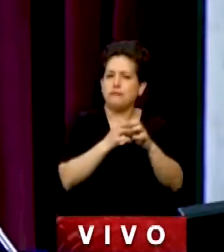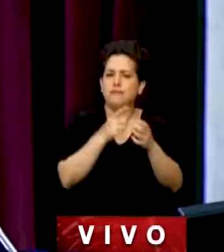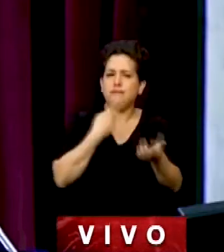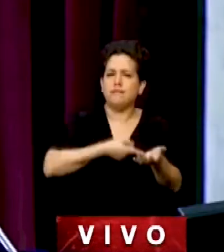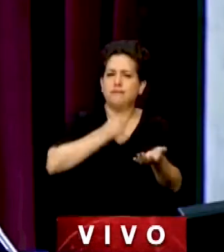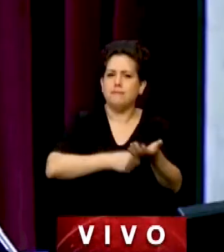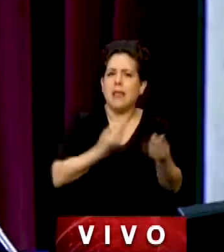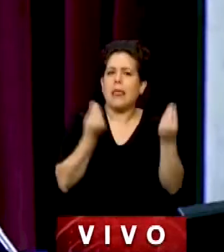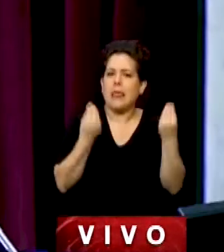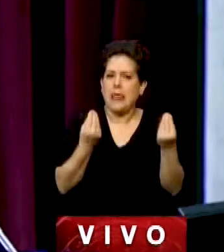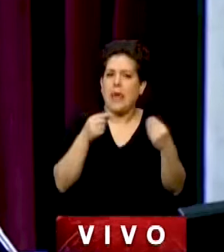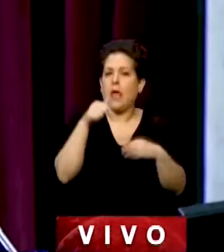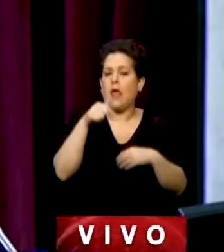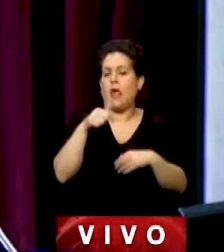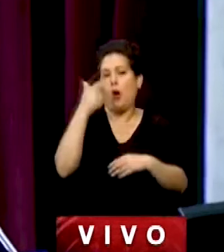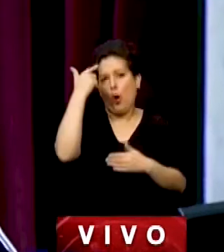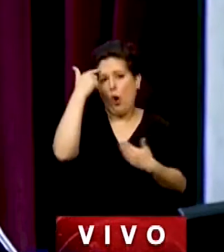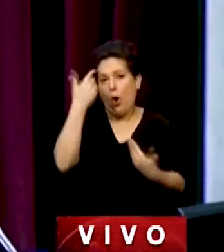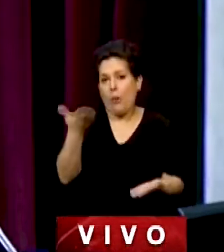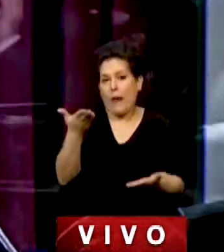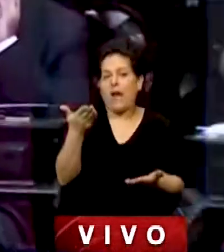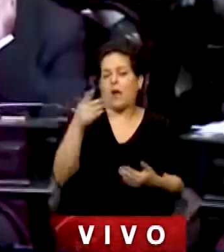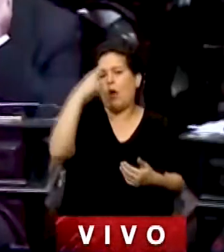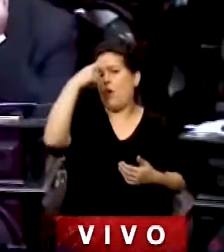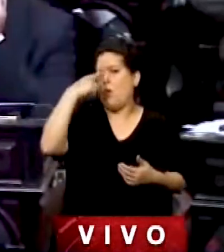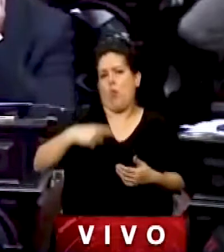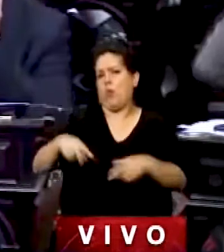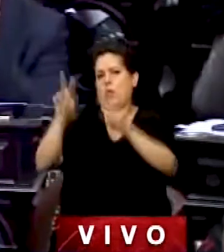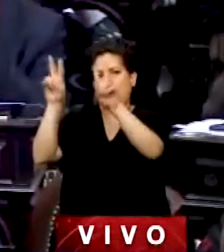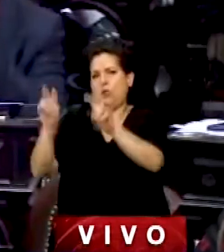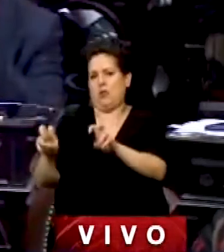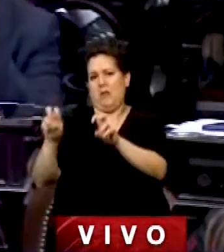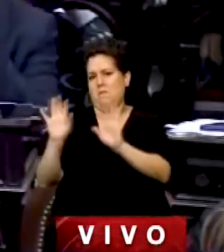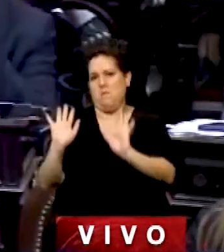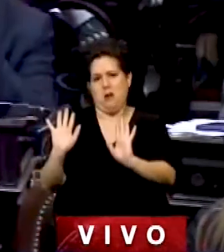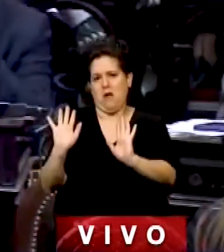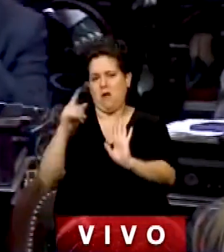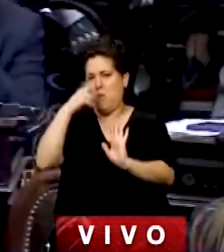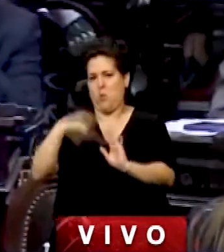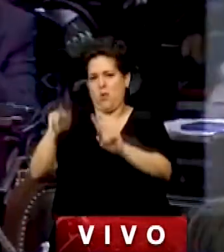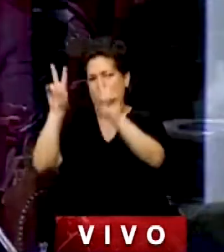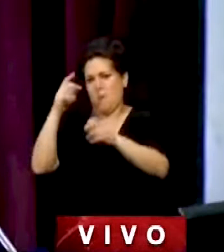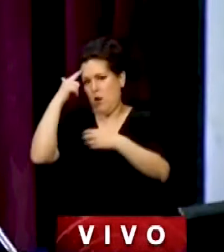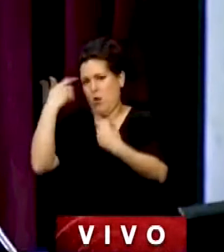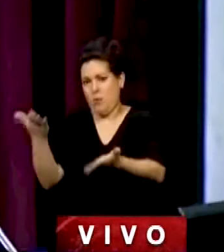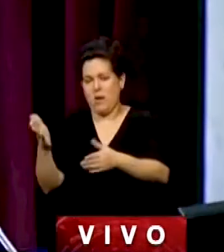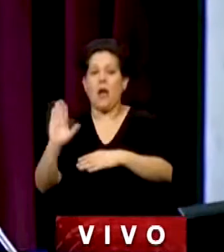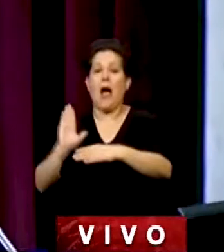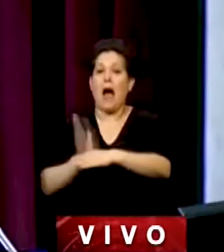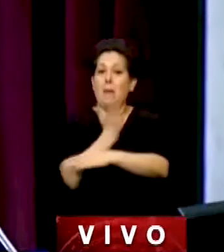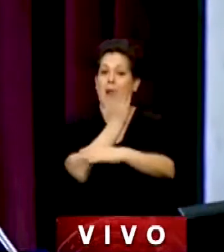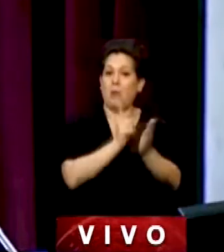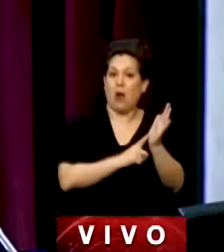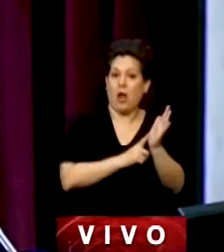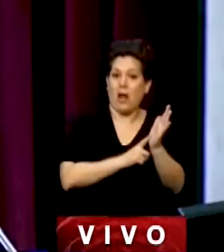que divide al frente gobernante y ahora tendrá el desafío de lidiar con Los Grandes problemas macroeconómicos del país en un clima